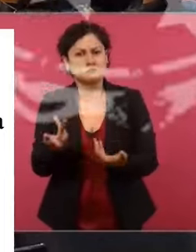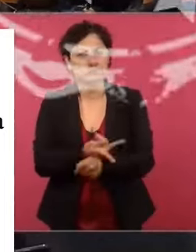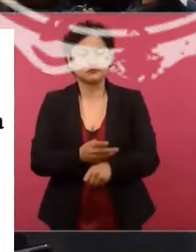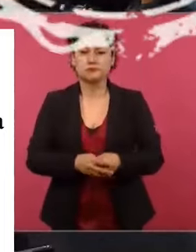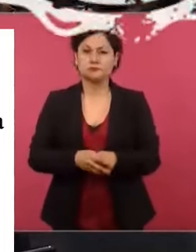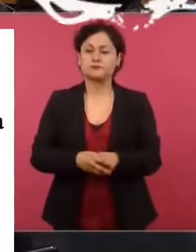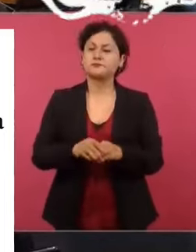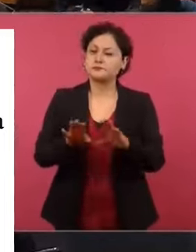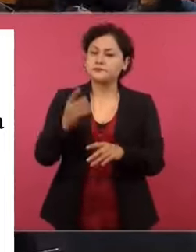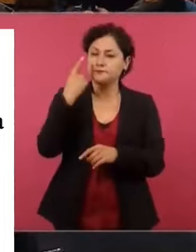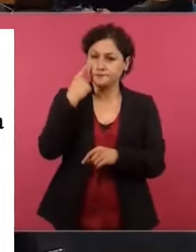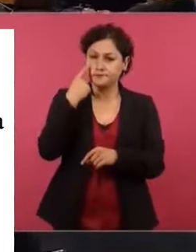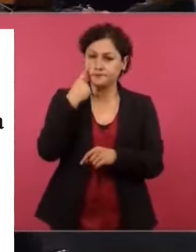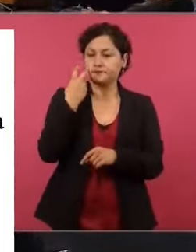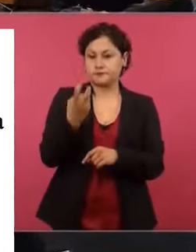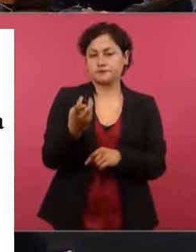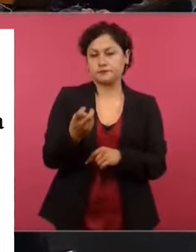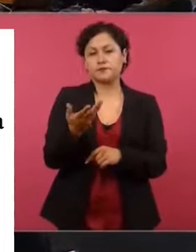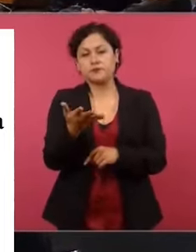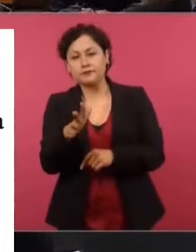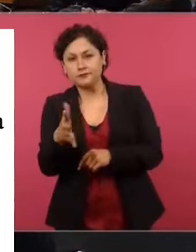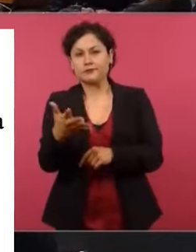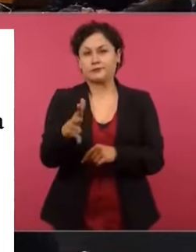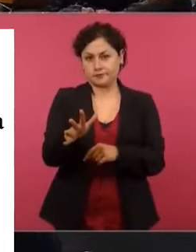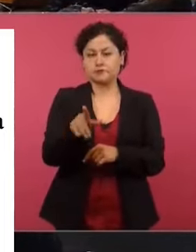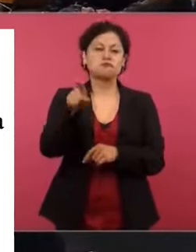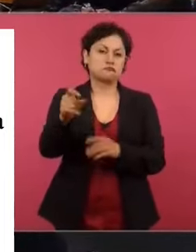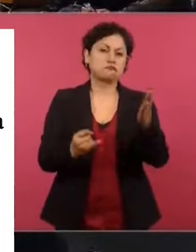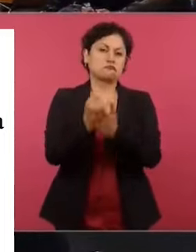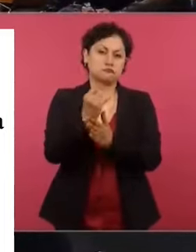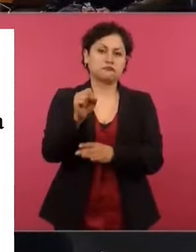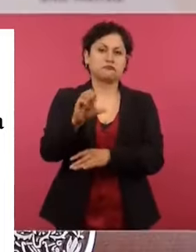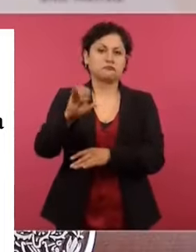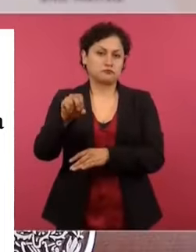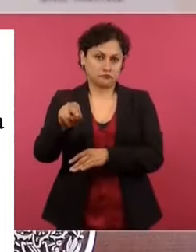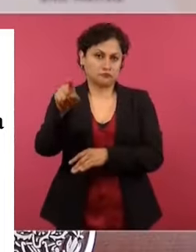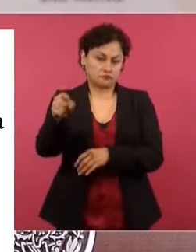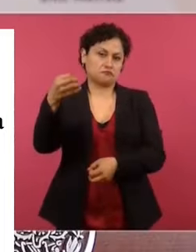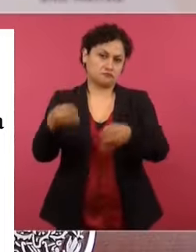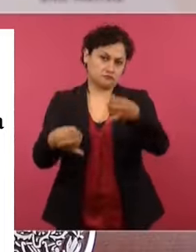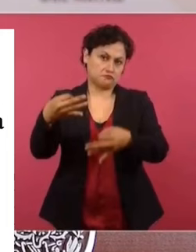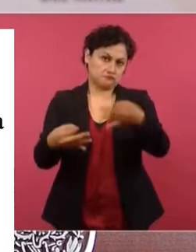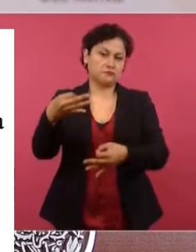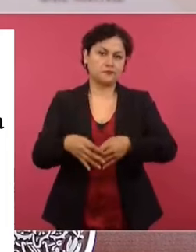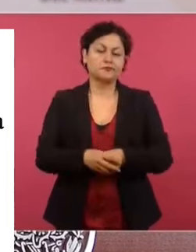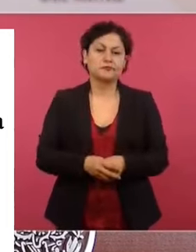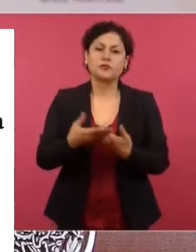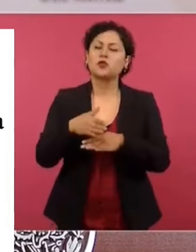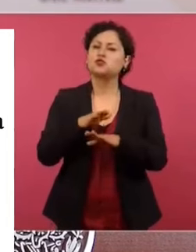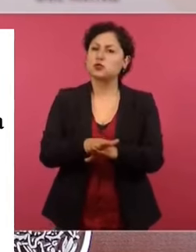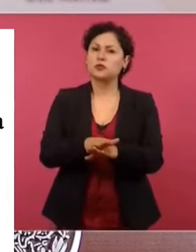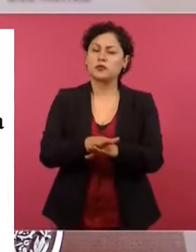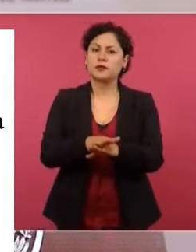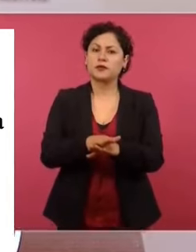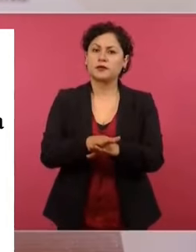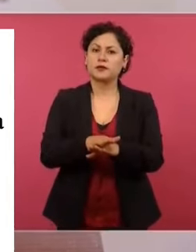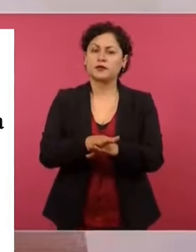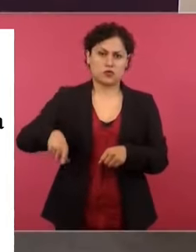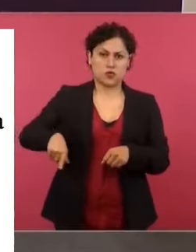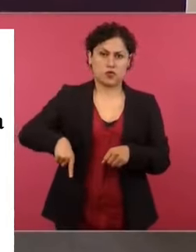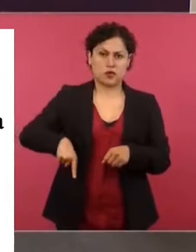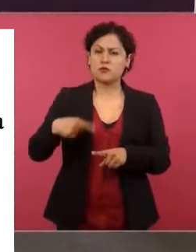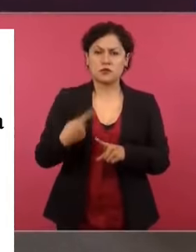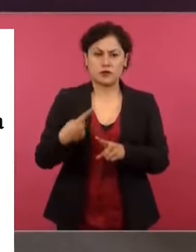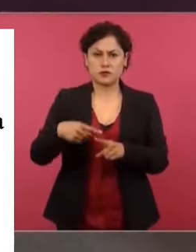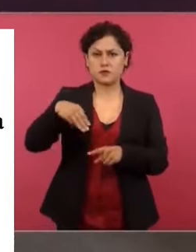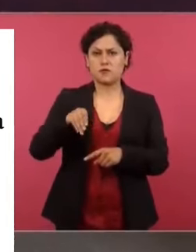bueno es algo parecido a lo que decidieron en el poder judicial en el caso de El procurador